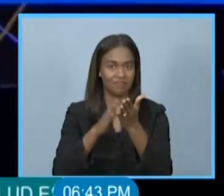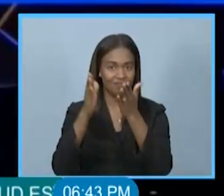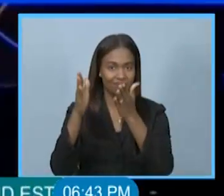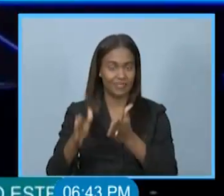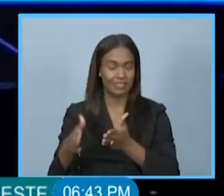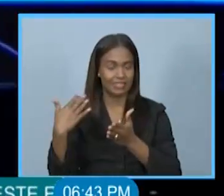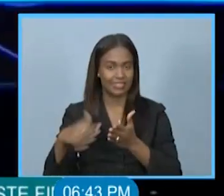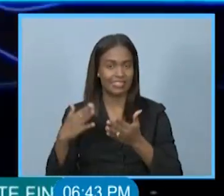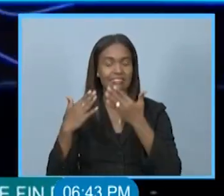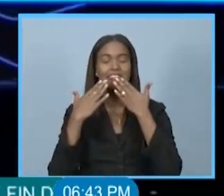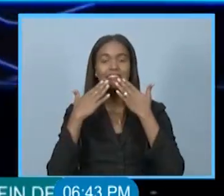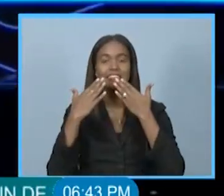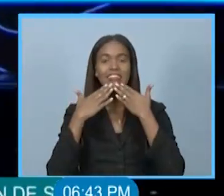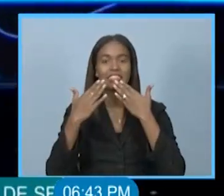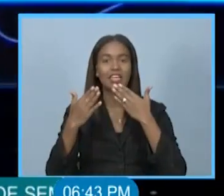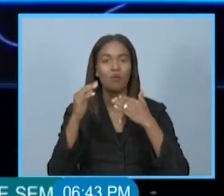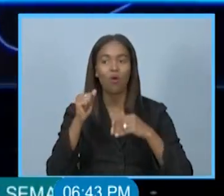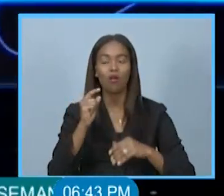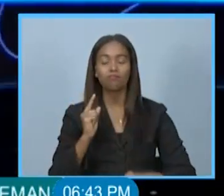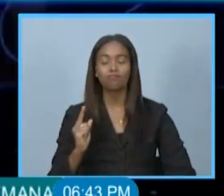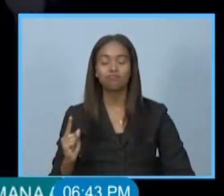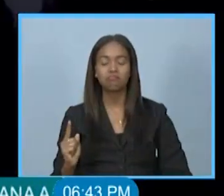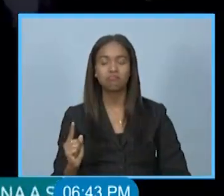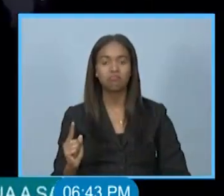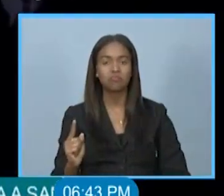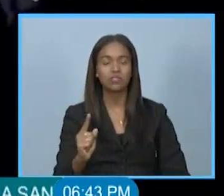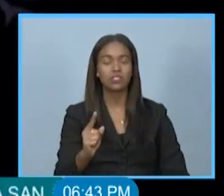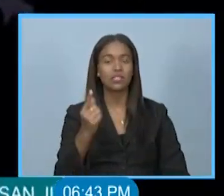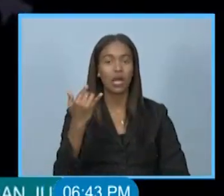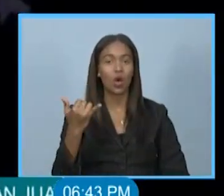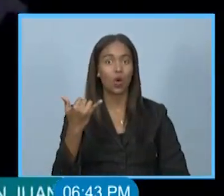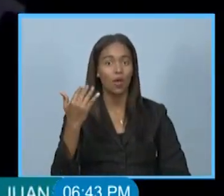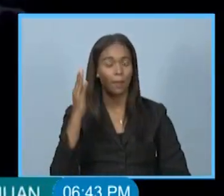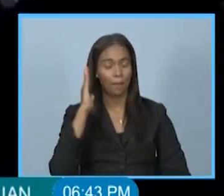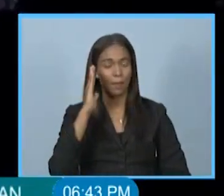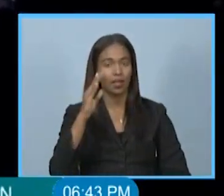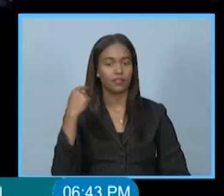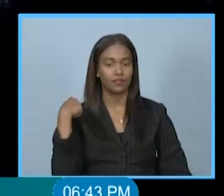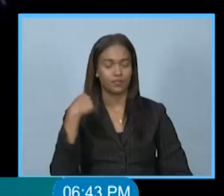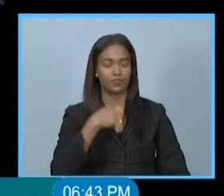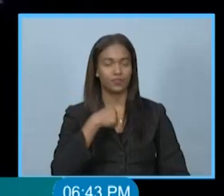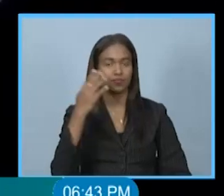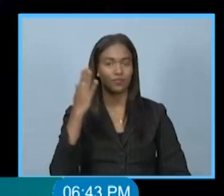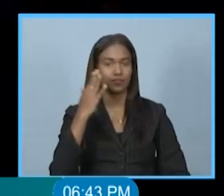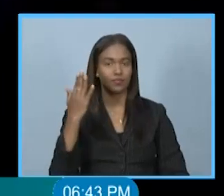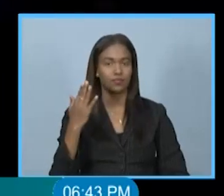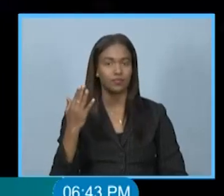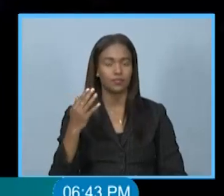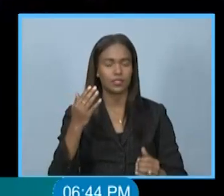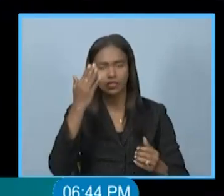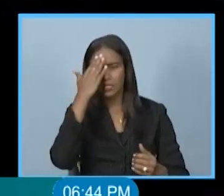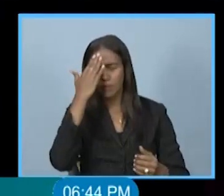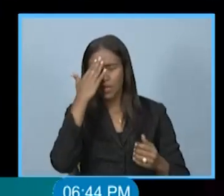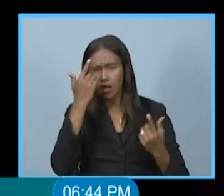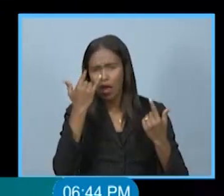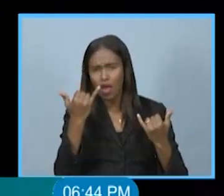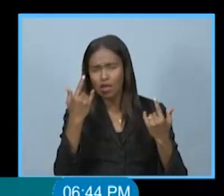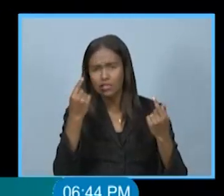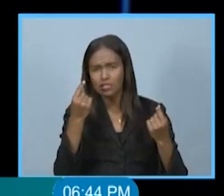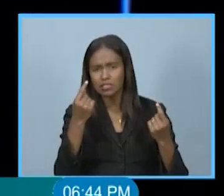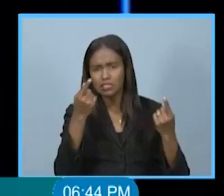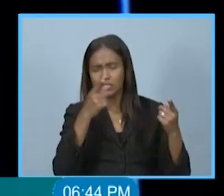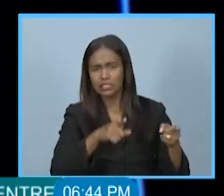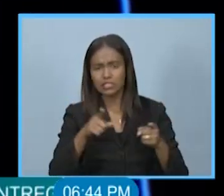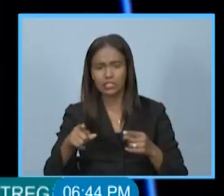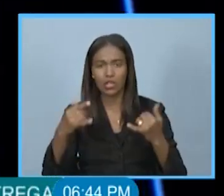Muchísimas gracias puede salir por aquí señores y a continuación nosotros vamos a seguir enterándonos De qué está sucediendo en